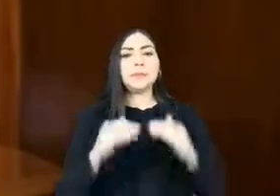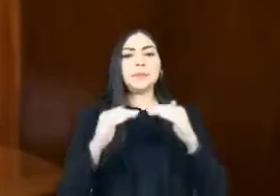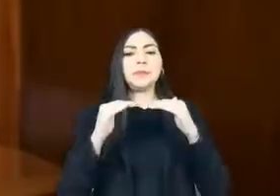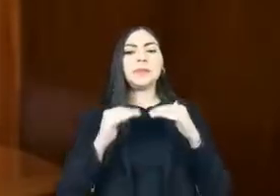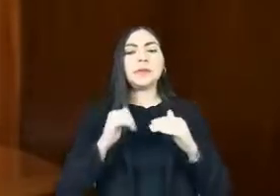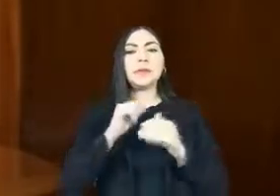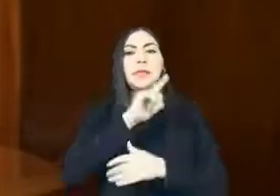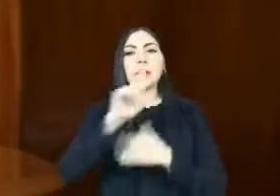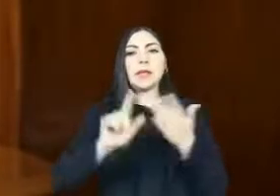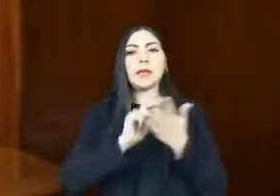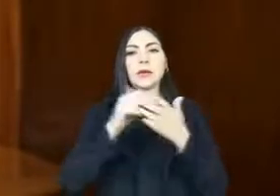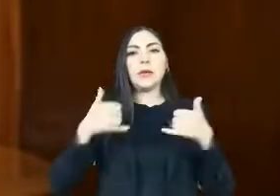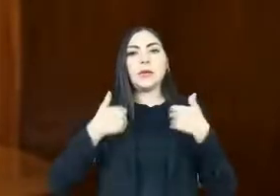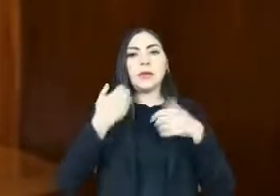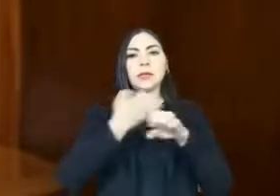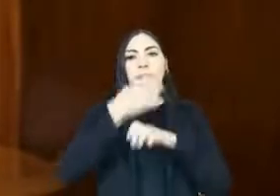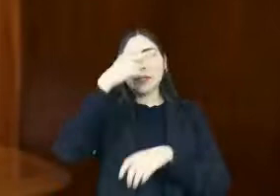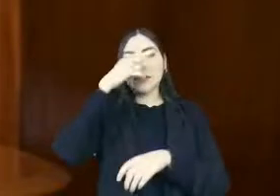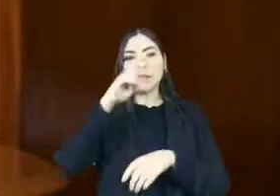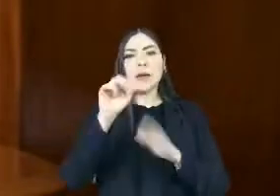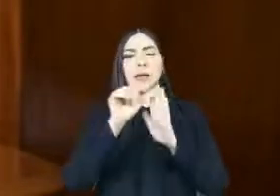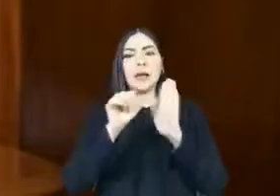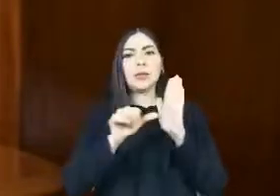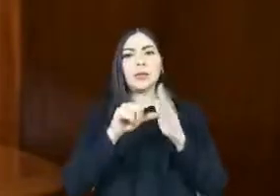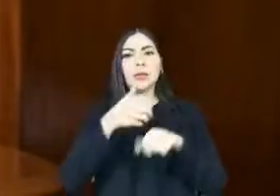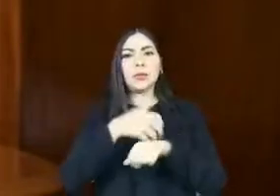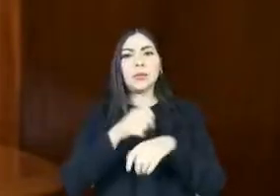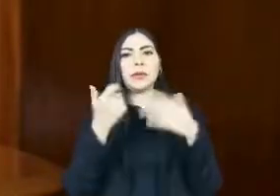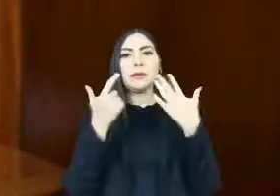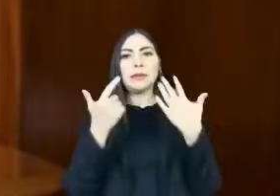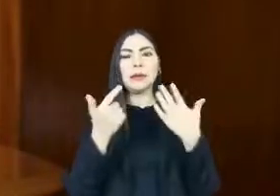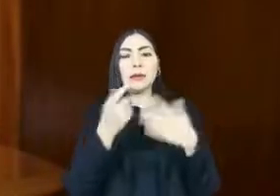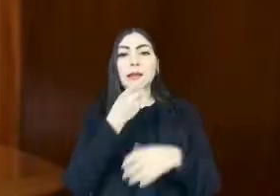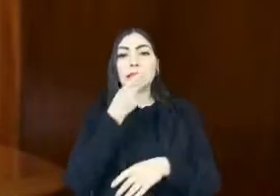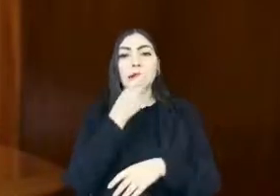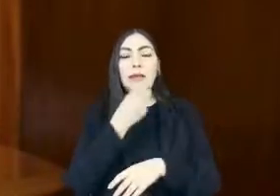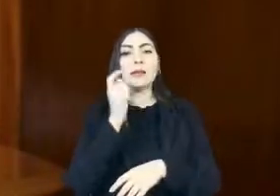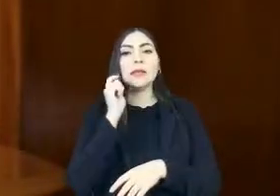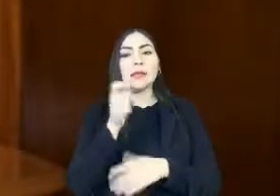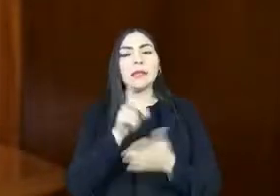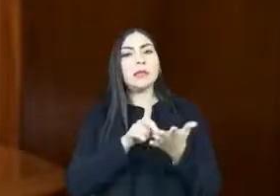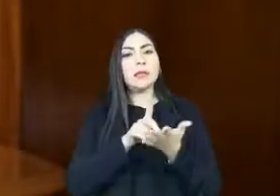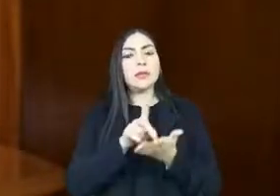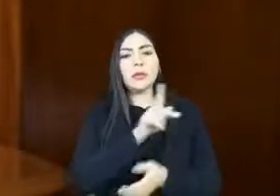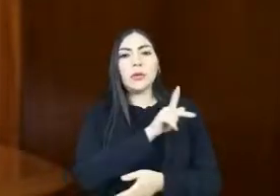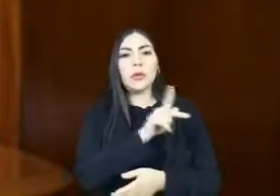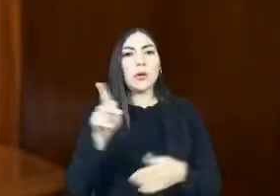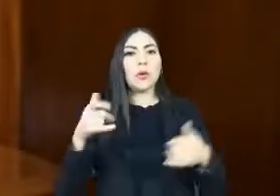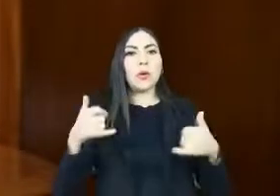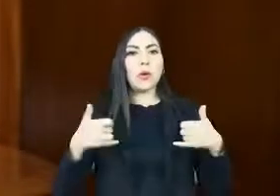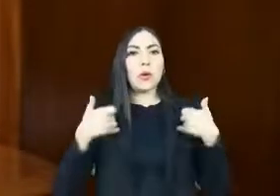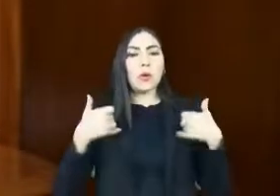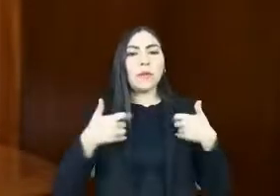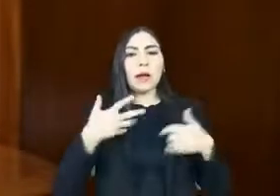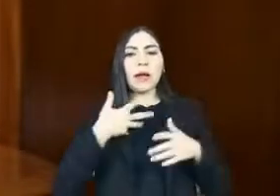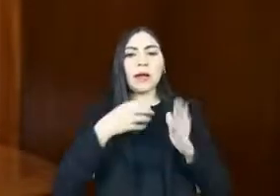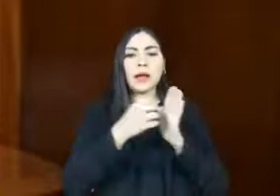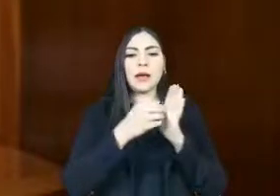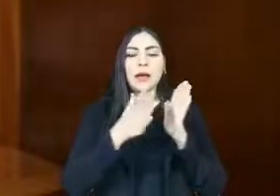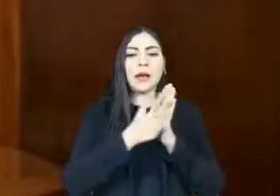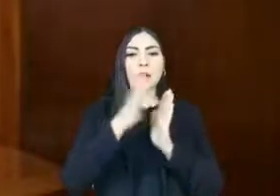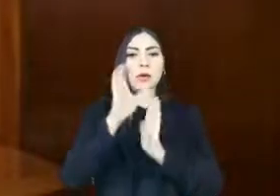juventud del Estado de México en su Artículo séptimo Establece que son derechos de los jóvenes los establecidos en la constitución